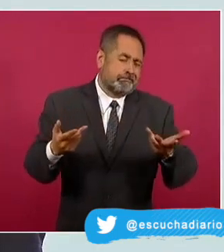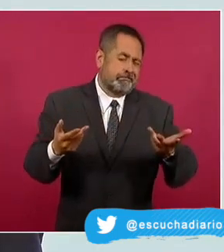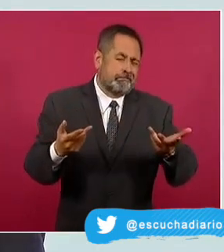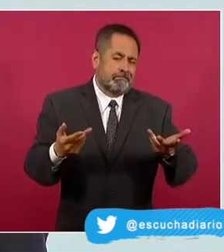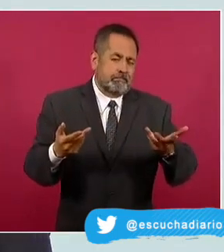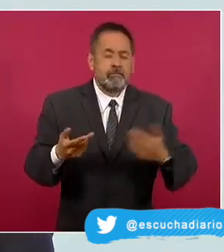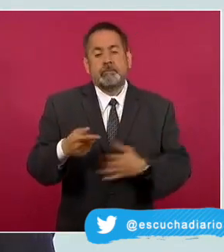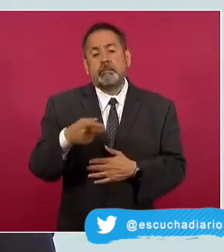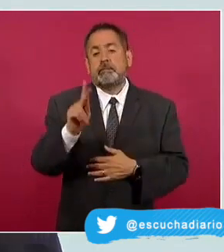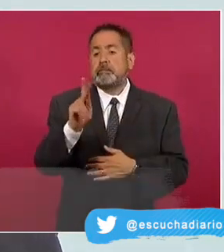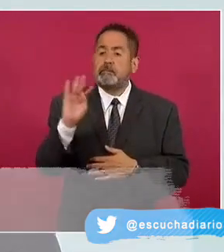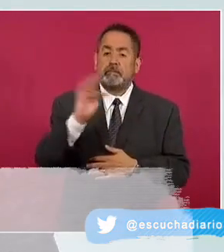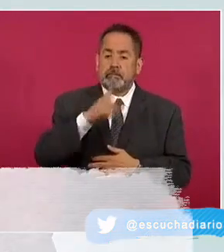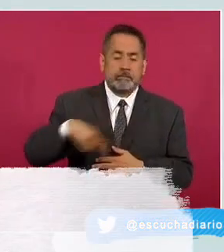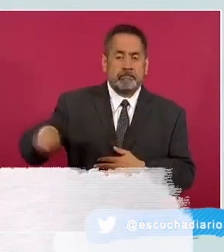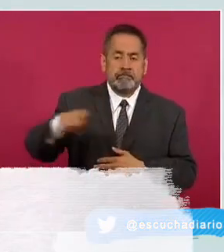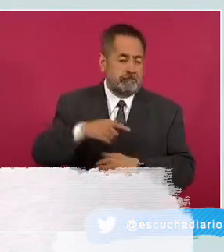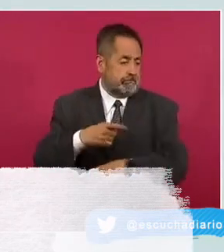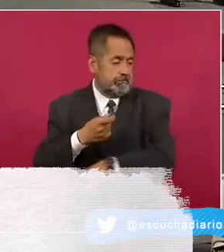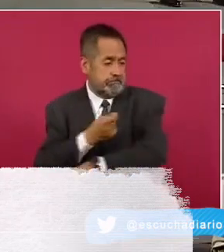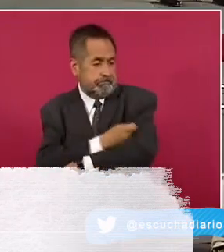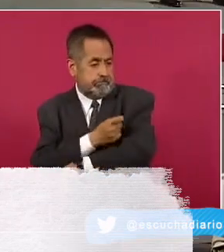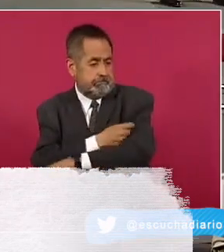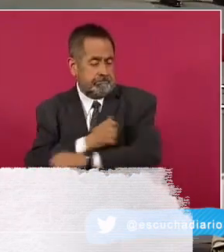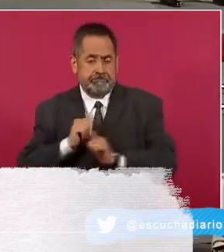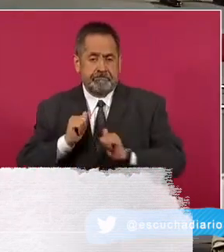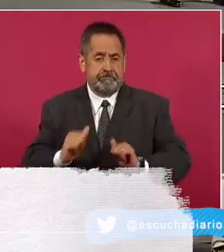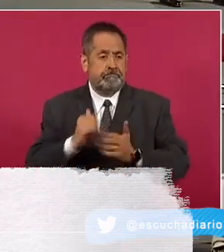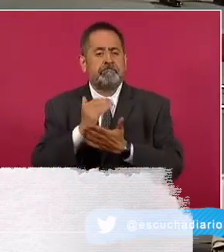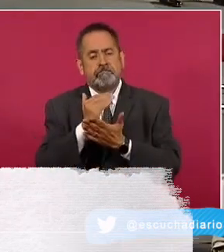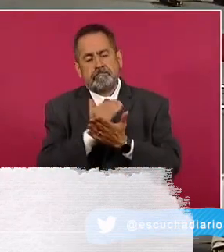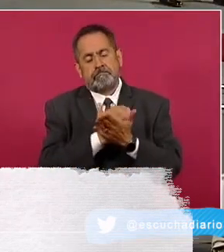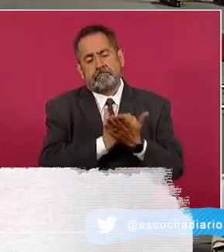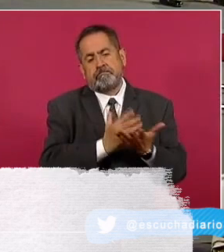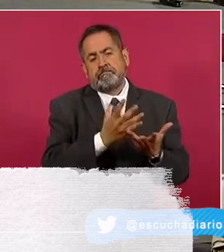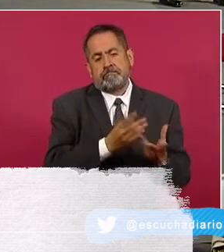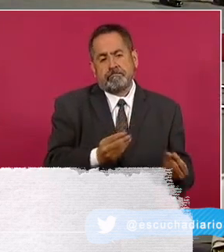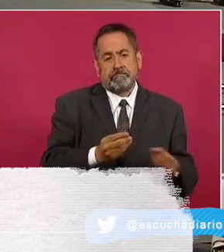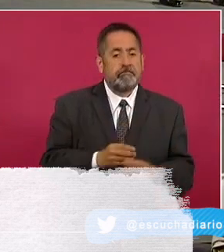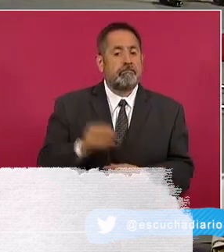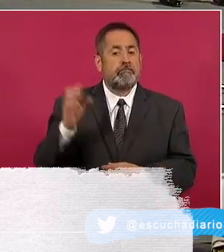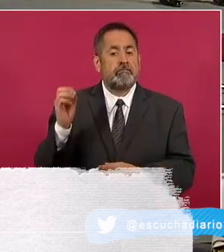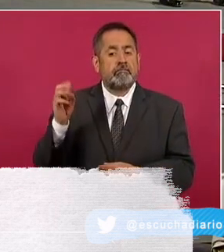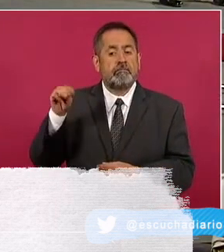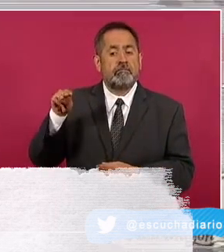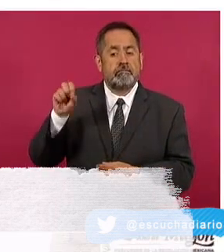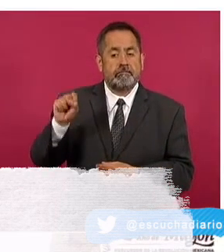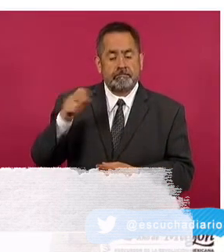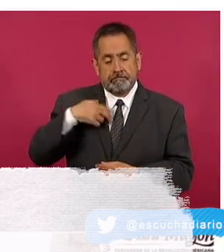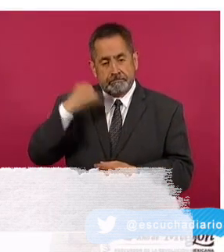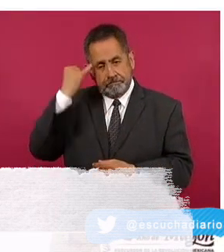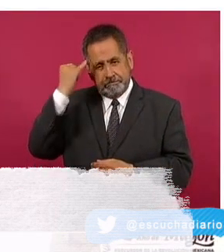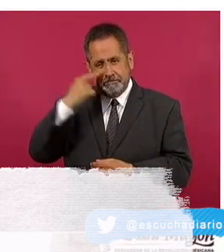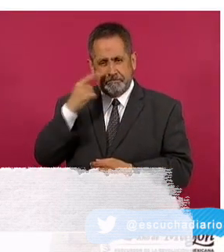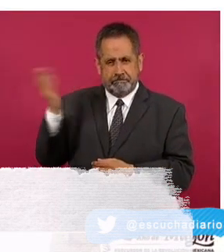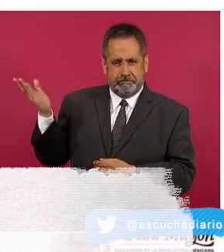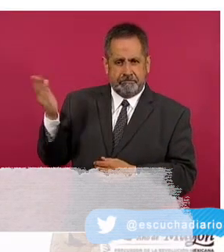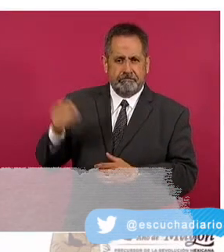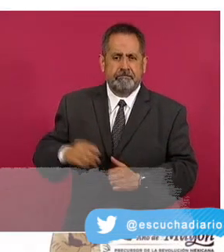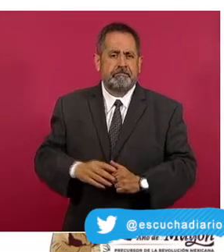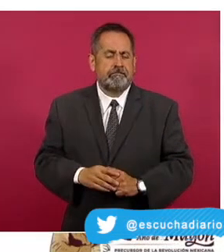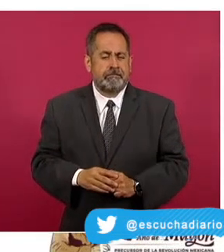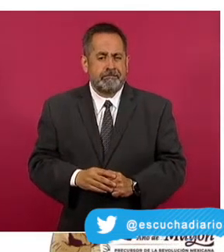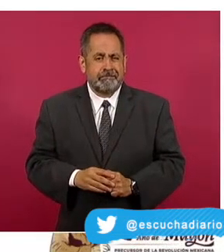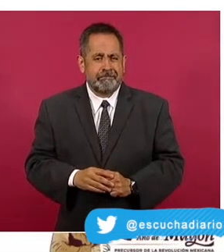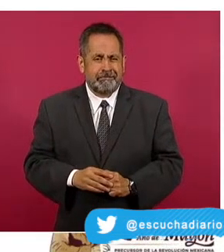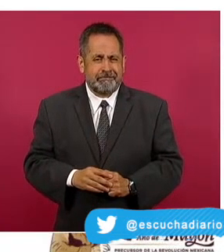Potosí, Veracruz, Puebla y Sonora. La disponibilidad hospitalaria en el país se encuentra en 98%